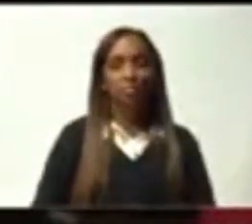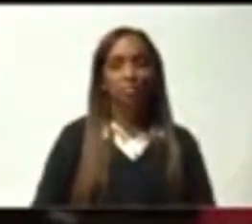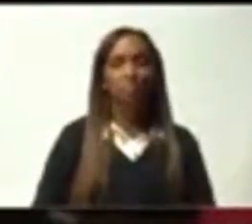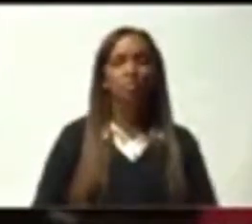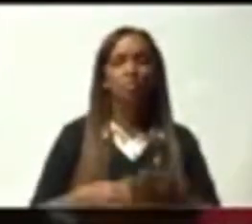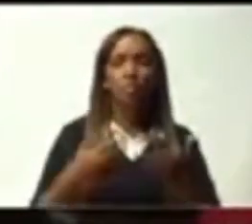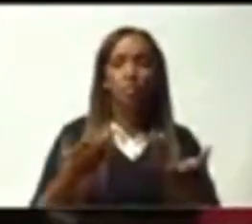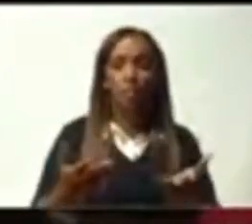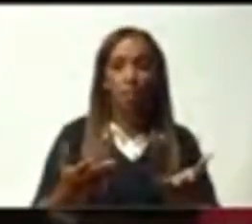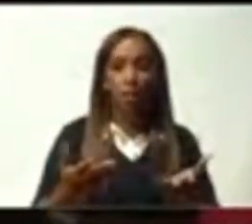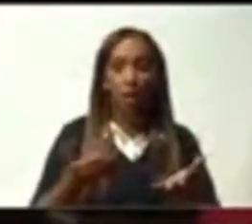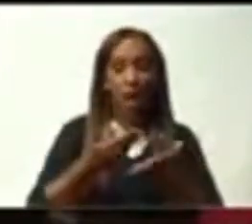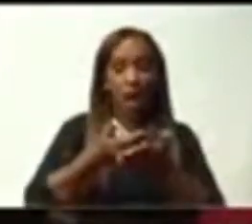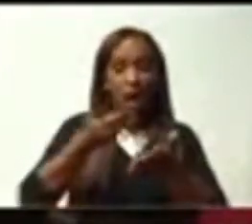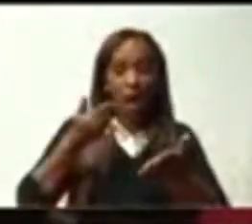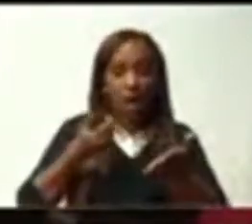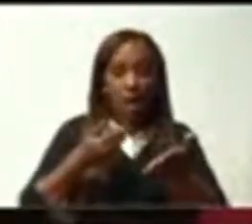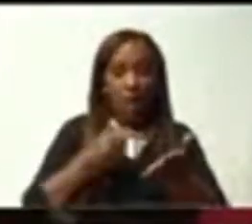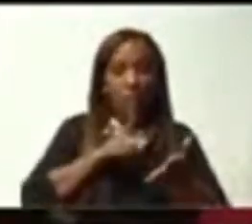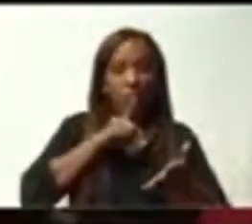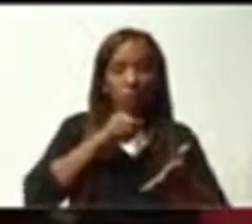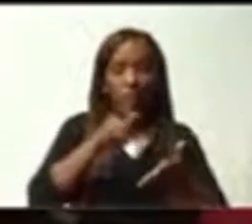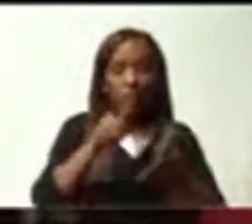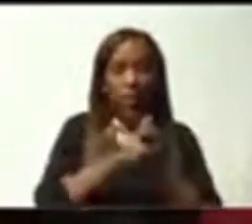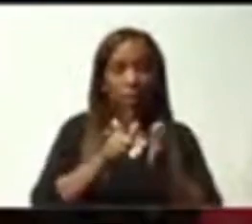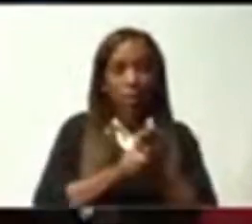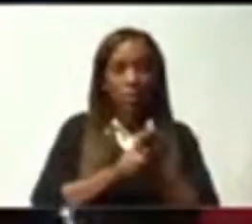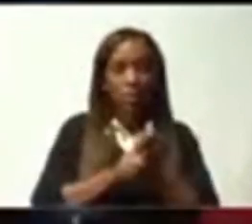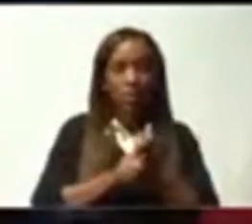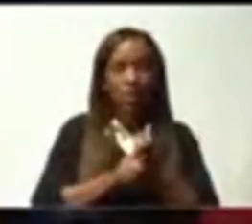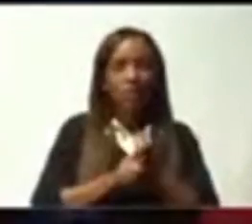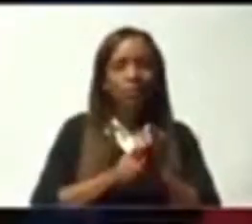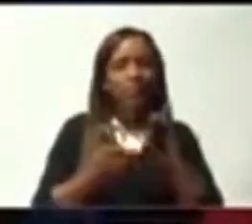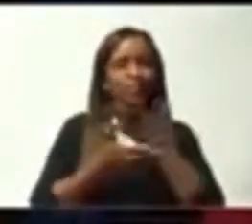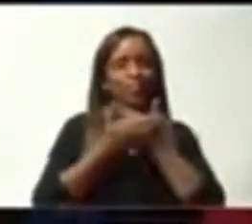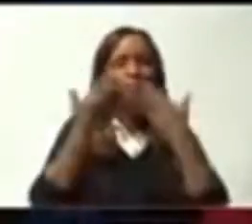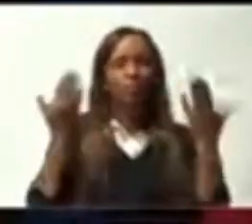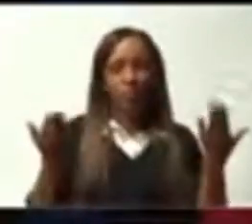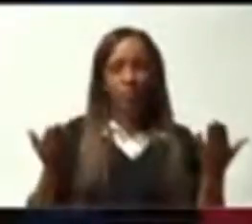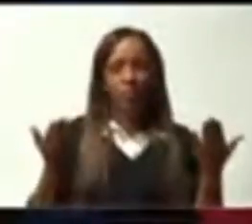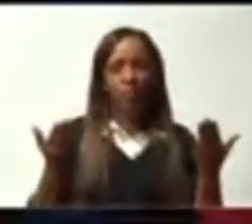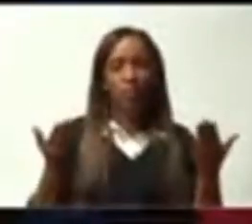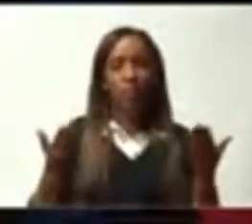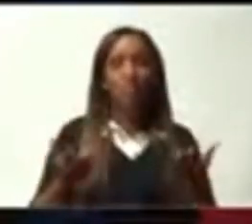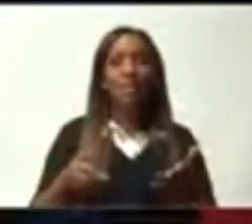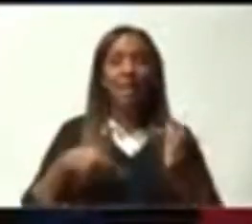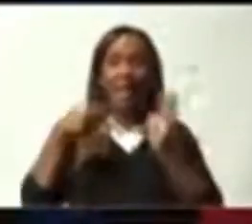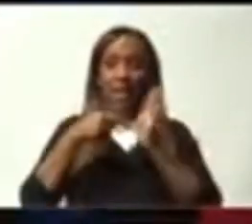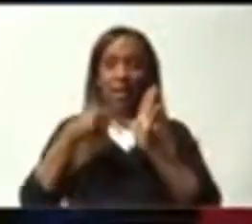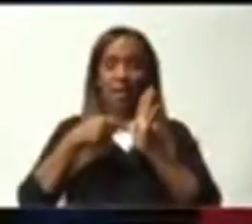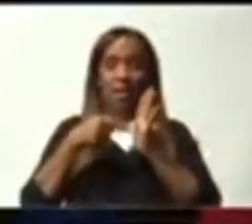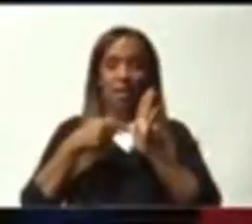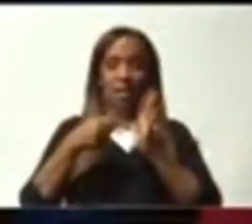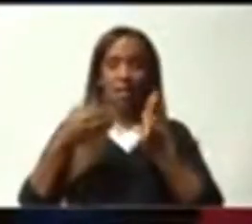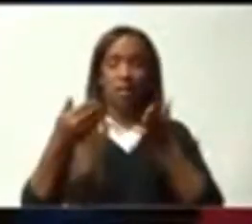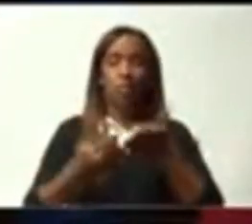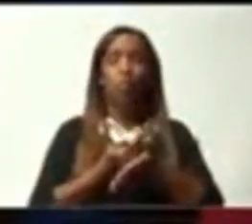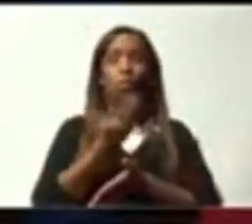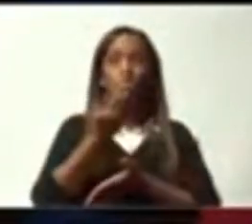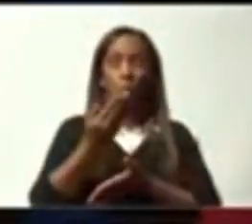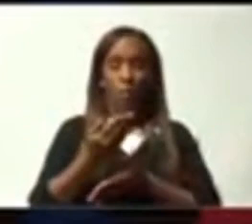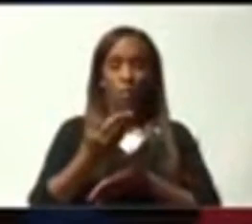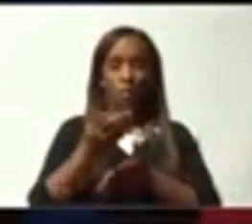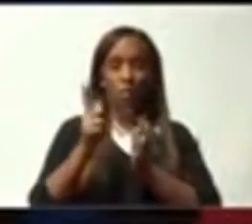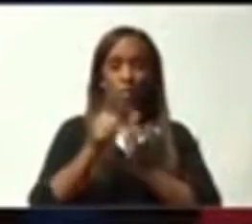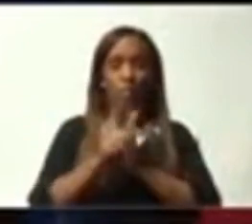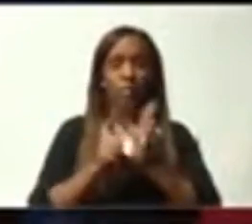valor al ordenamiento jurídico en la República Dominicana y cumpliendo con la Constitución de la República. Al entrarme a esta